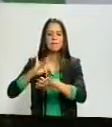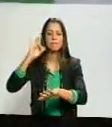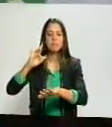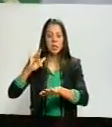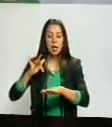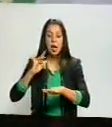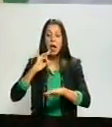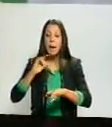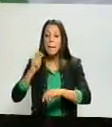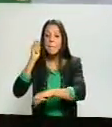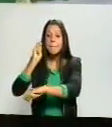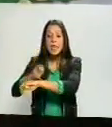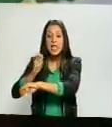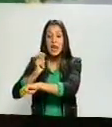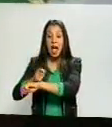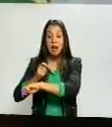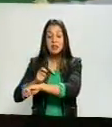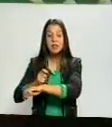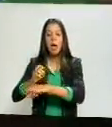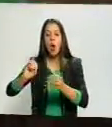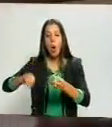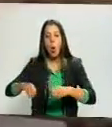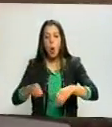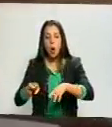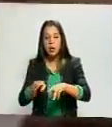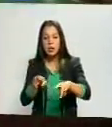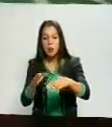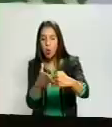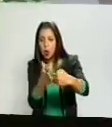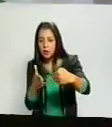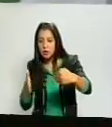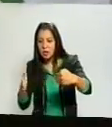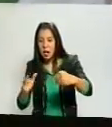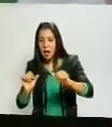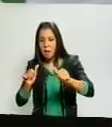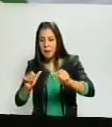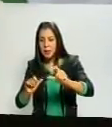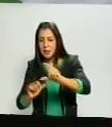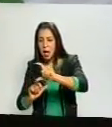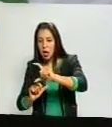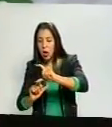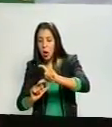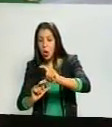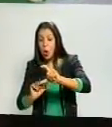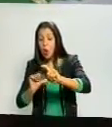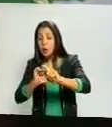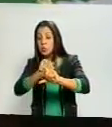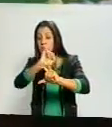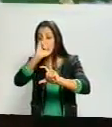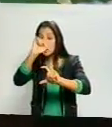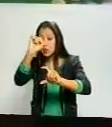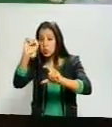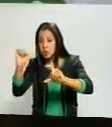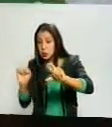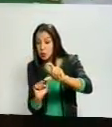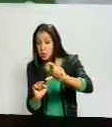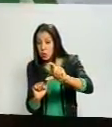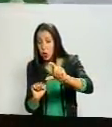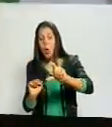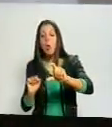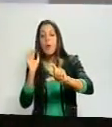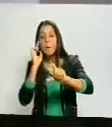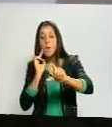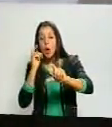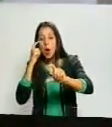arco minero del Orinoco, que va desde el sur del Estado Bolívar y en la parte